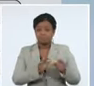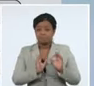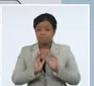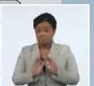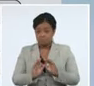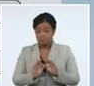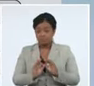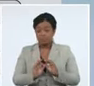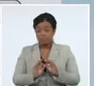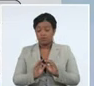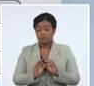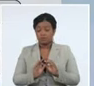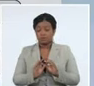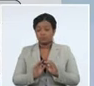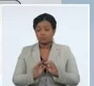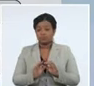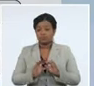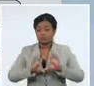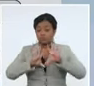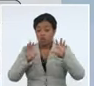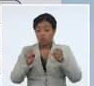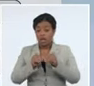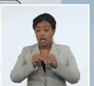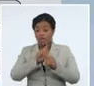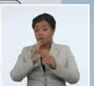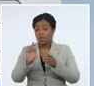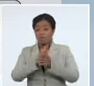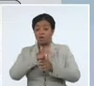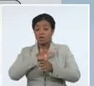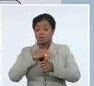permitido diagnosticar en Cuba